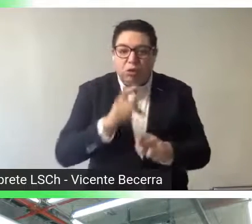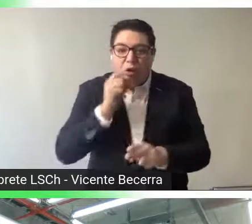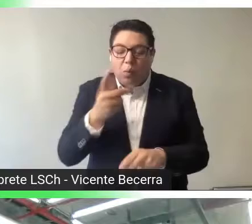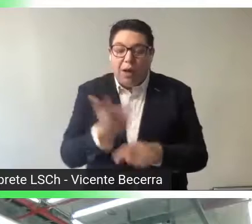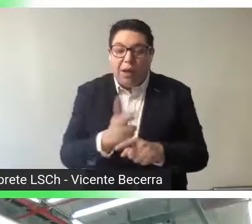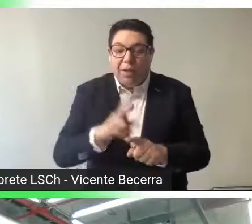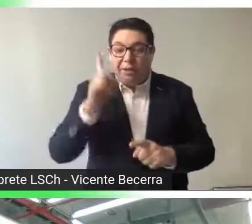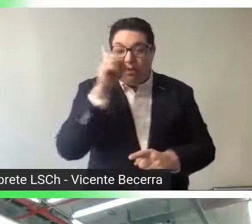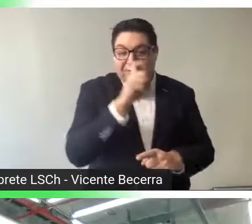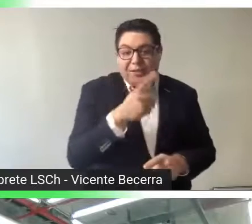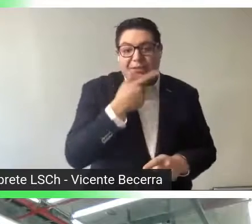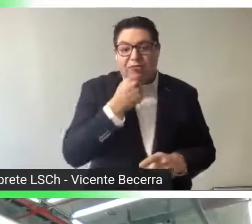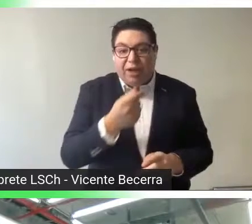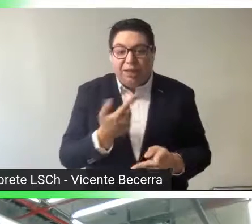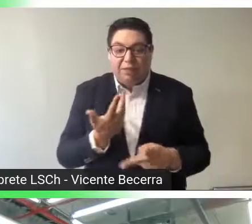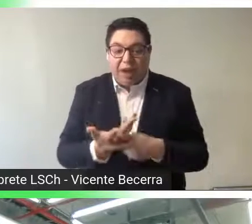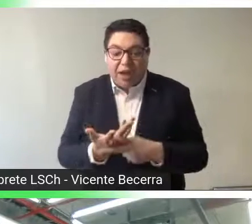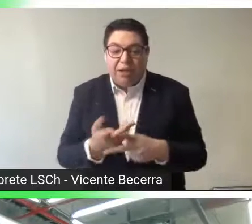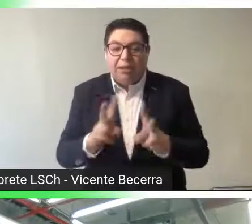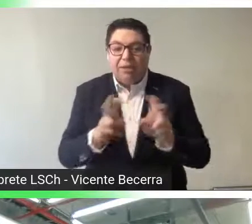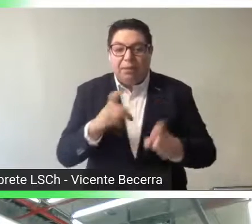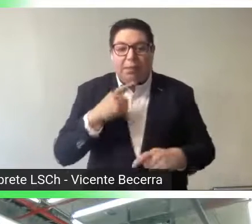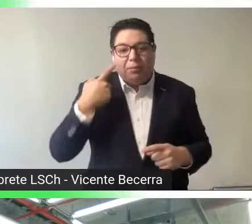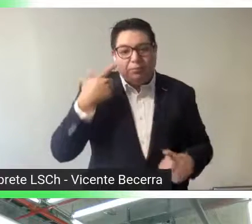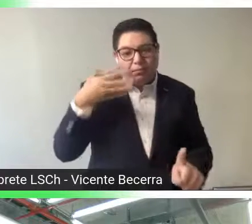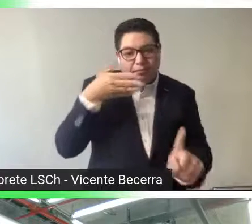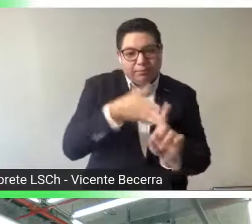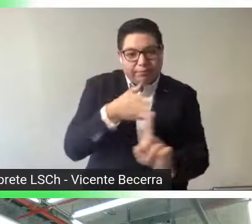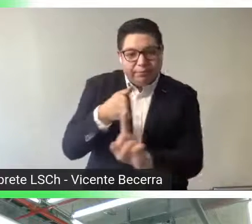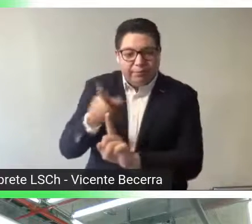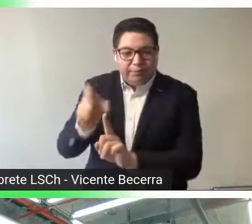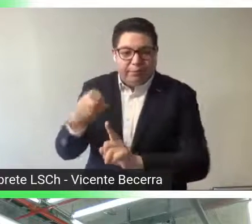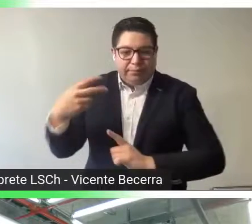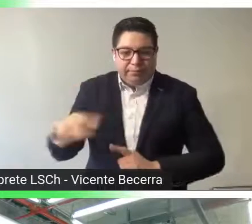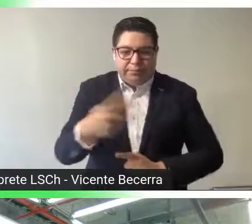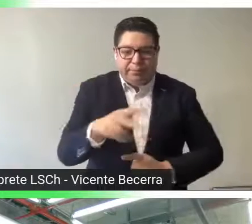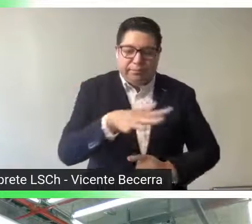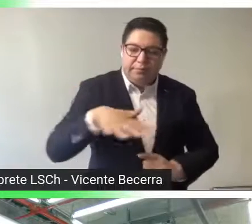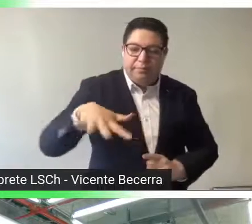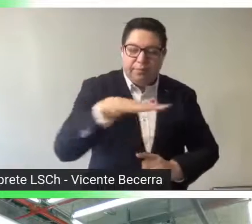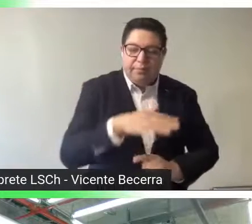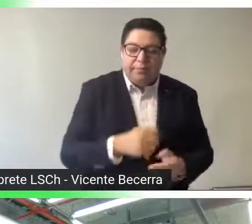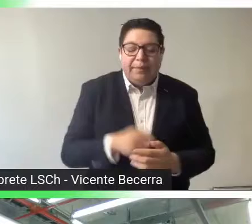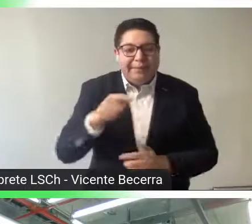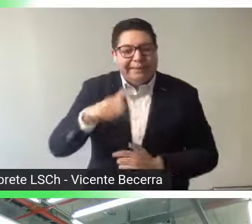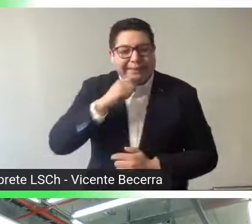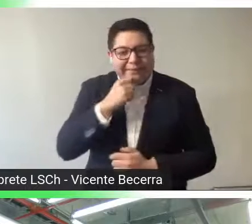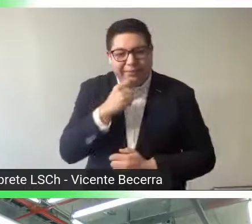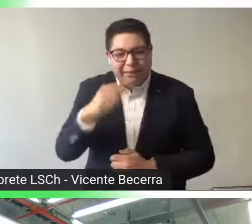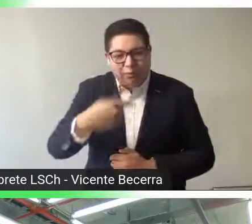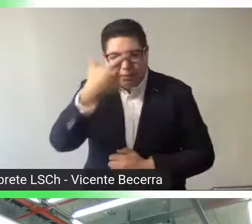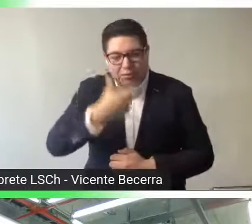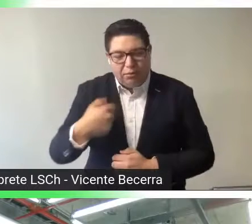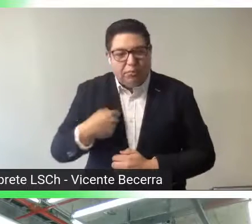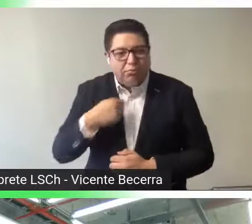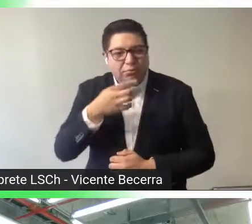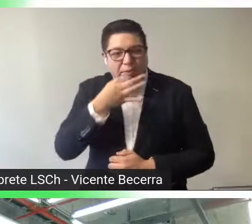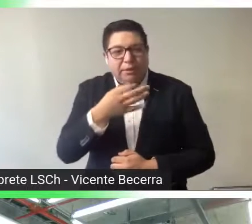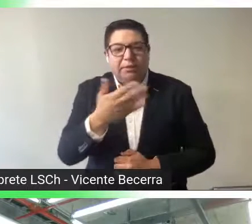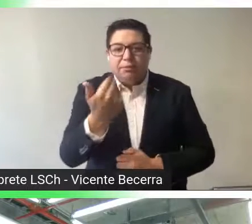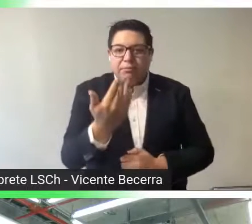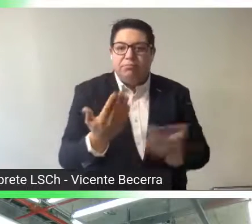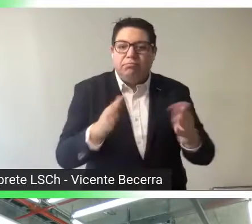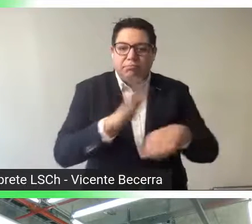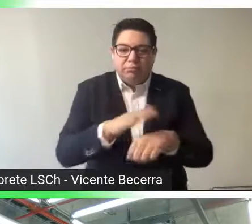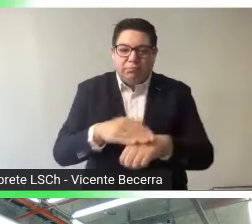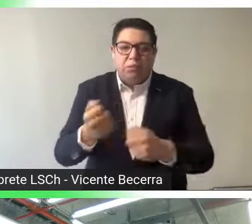compleja o sencilla que sea, desde el punto de vista de esa persona. Y en ese sentido, me gustaría que quizás profundizaran un poco